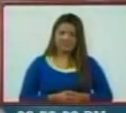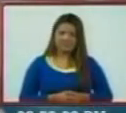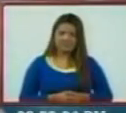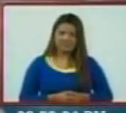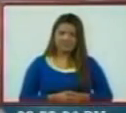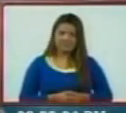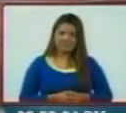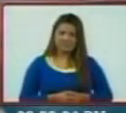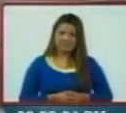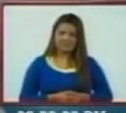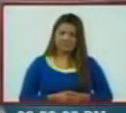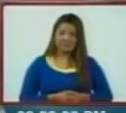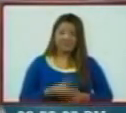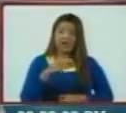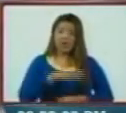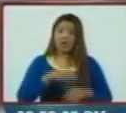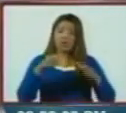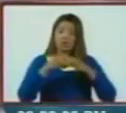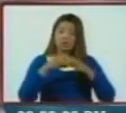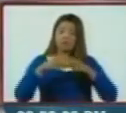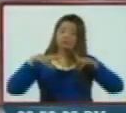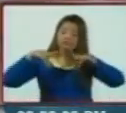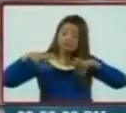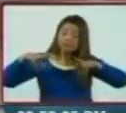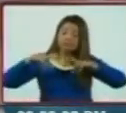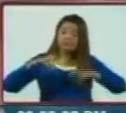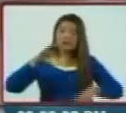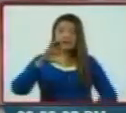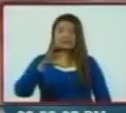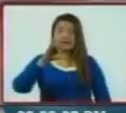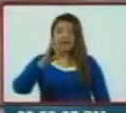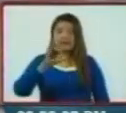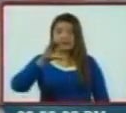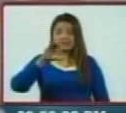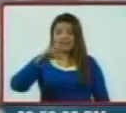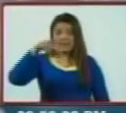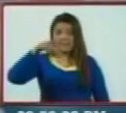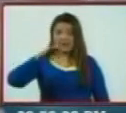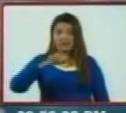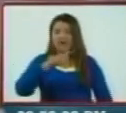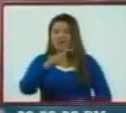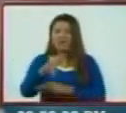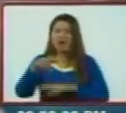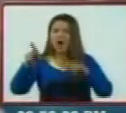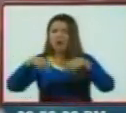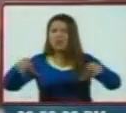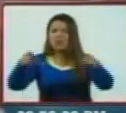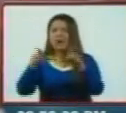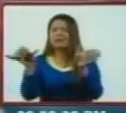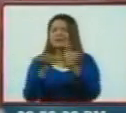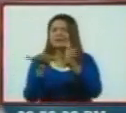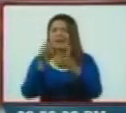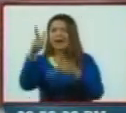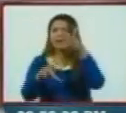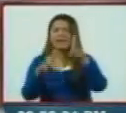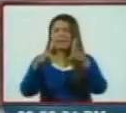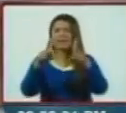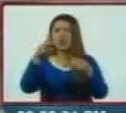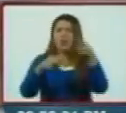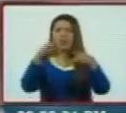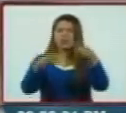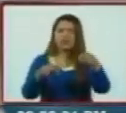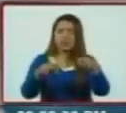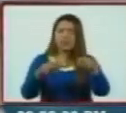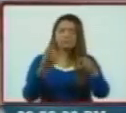Más tarde, comisiones del Cuerpo de Investigaciones Científicas Penales y Criminalísticas se apersonaron en las inmediaciones de la estación del metro Los Cortijos en Los Ruices para